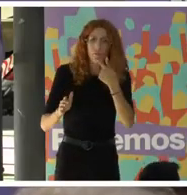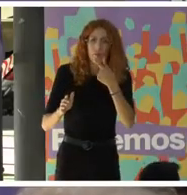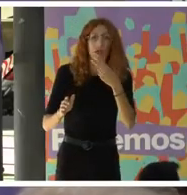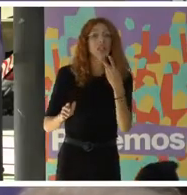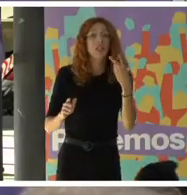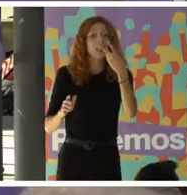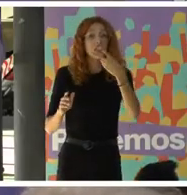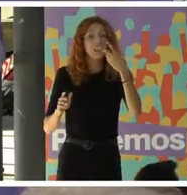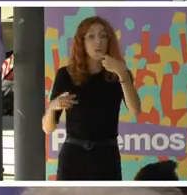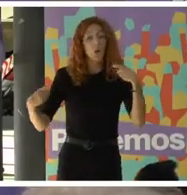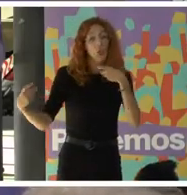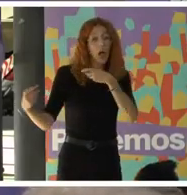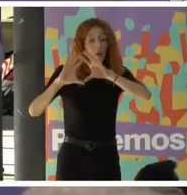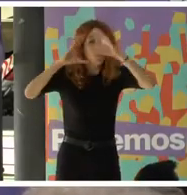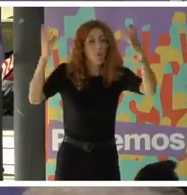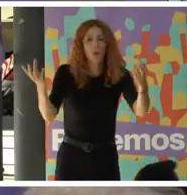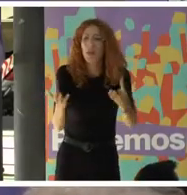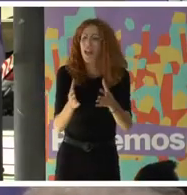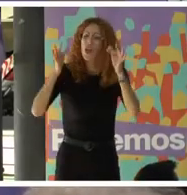Guerra Mundial